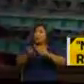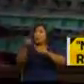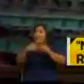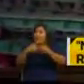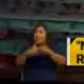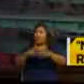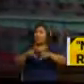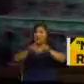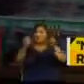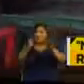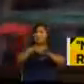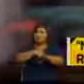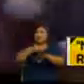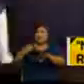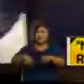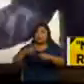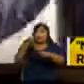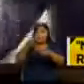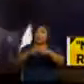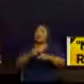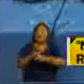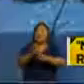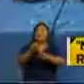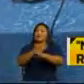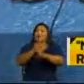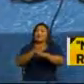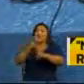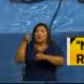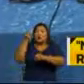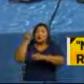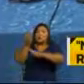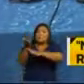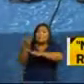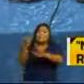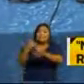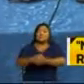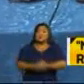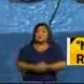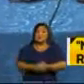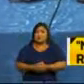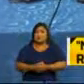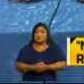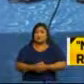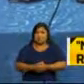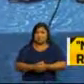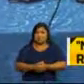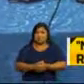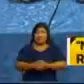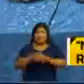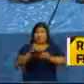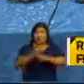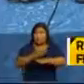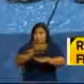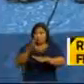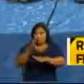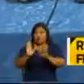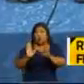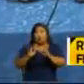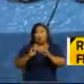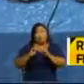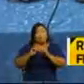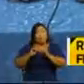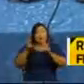empresa china con los exfuncionarios de gobierno pasado. Yo no puedo adelantar criterio bajo ningún aspecto. Si eso sale, saldrá de la